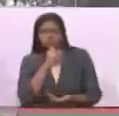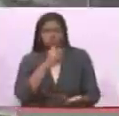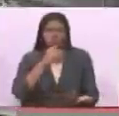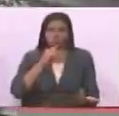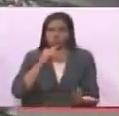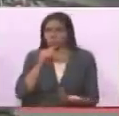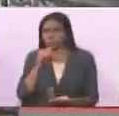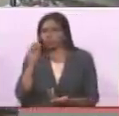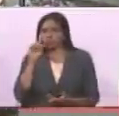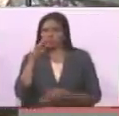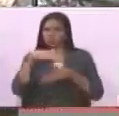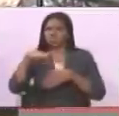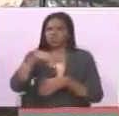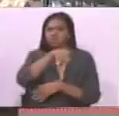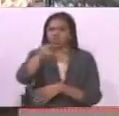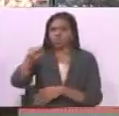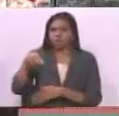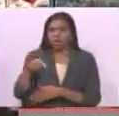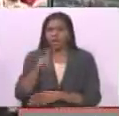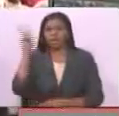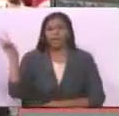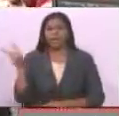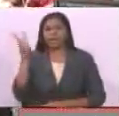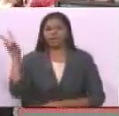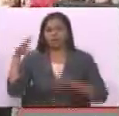cubano. ¿Ustedes de dónde son?